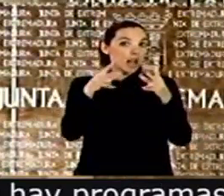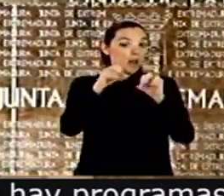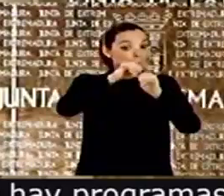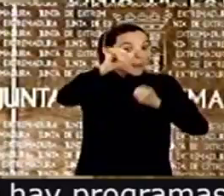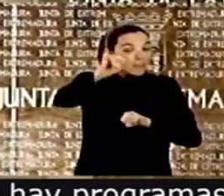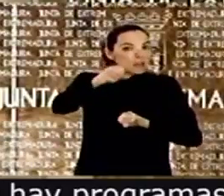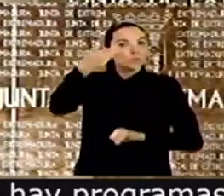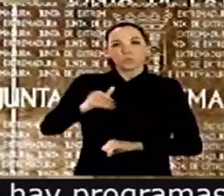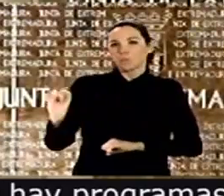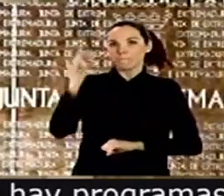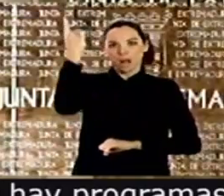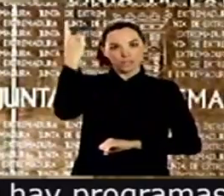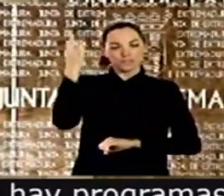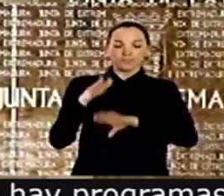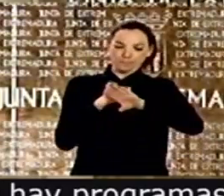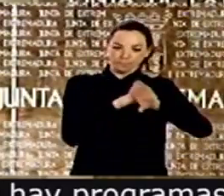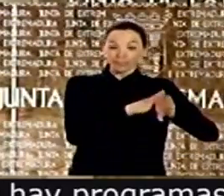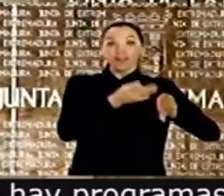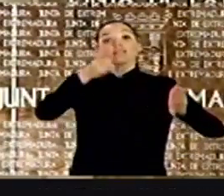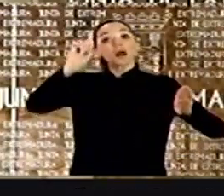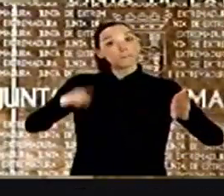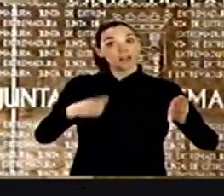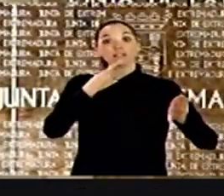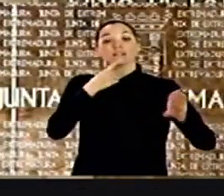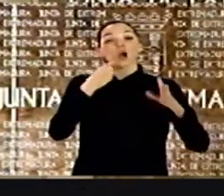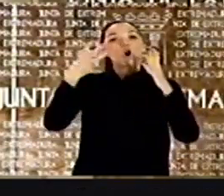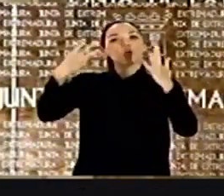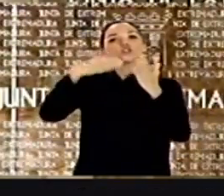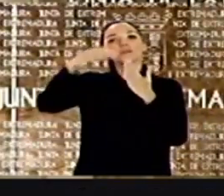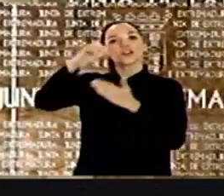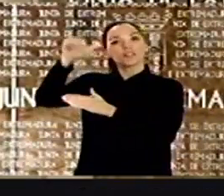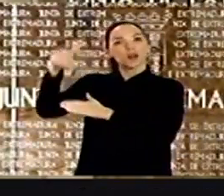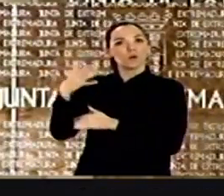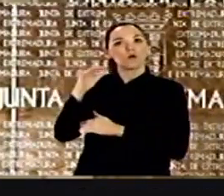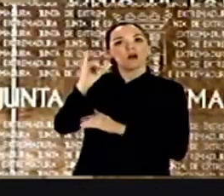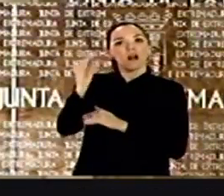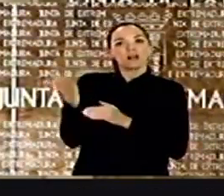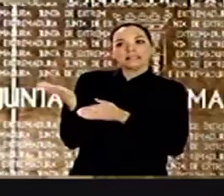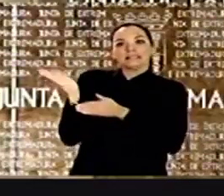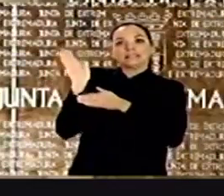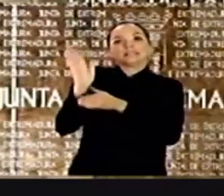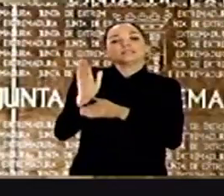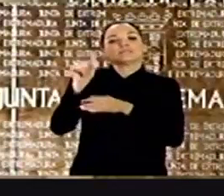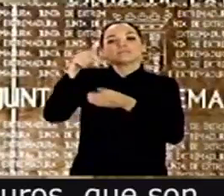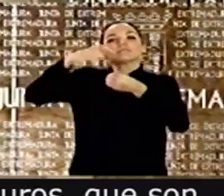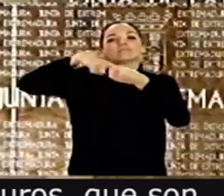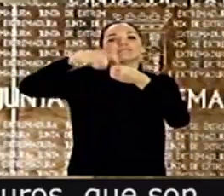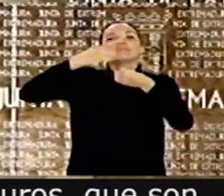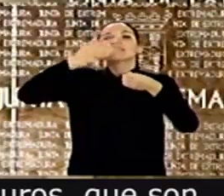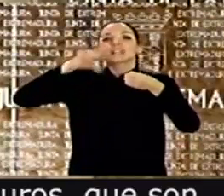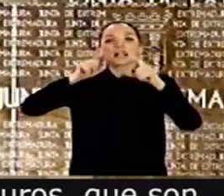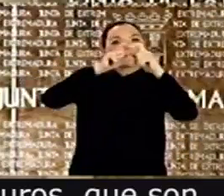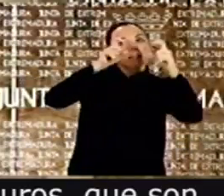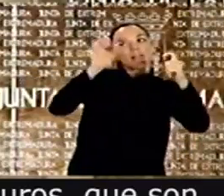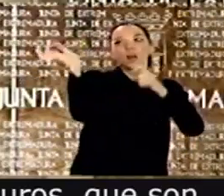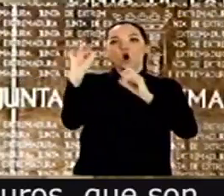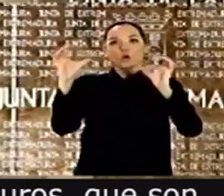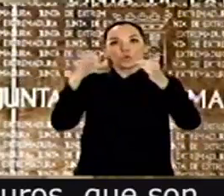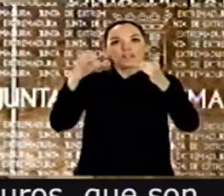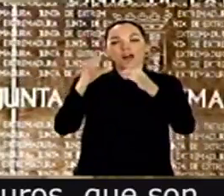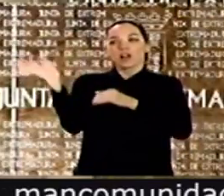euros, que son distintas subvenciones a las que se cogen ayuntamientos, mancomunidades y entidades, y que estamos hablando